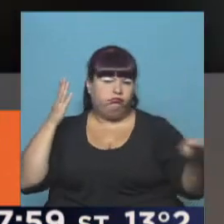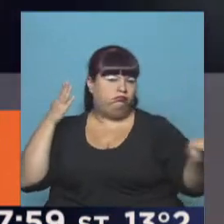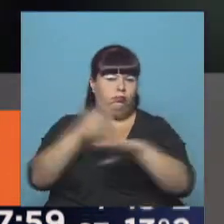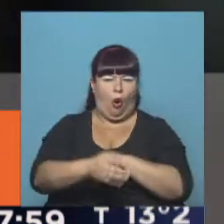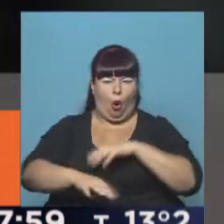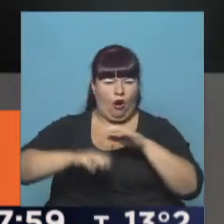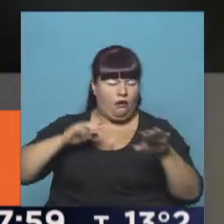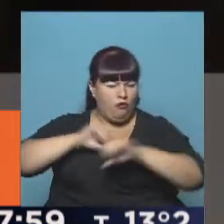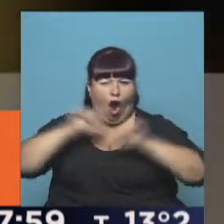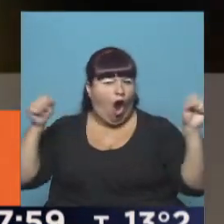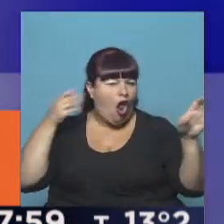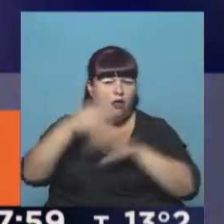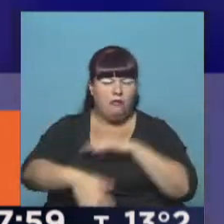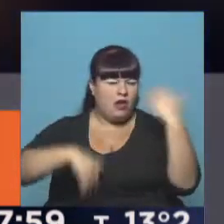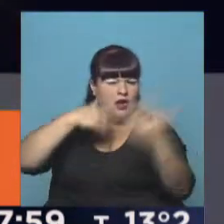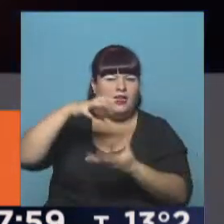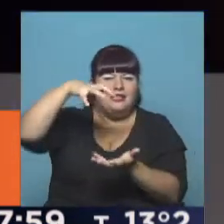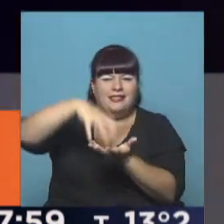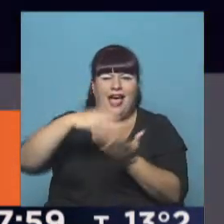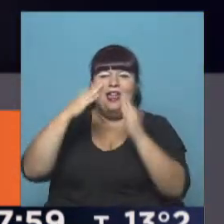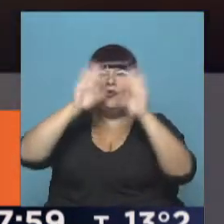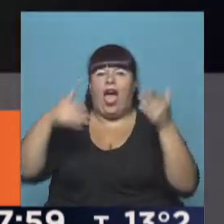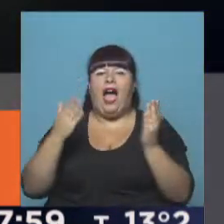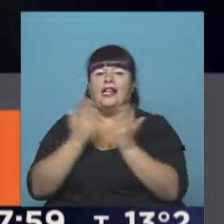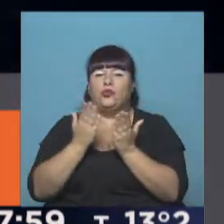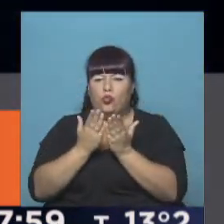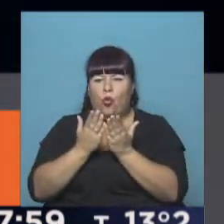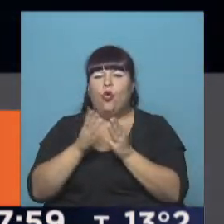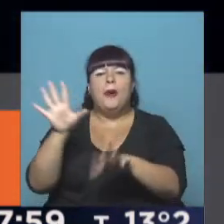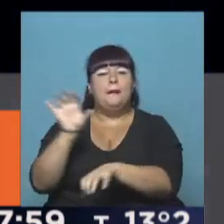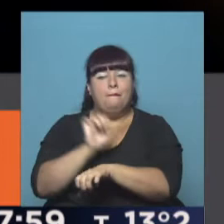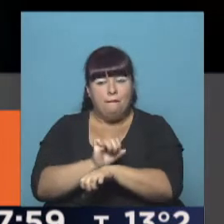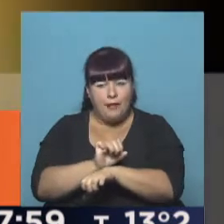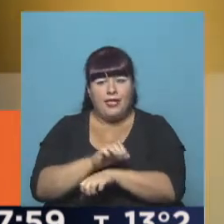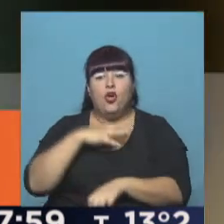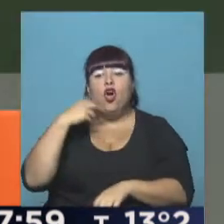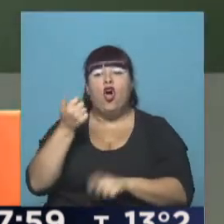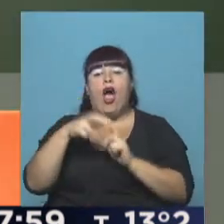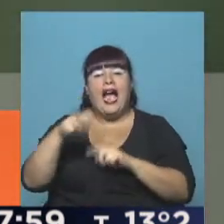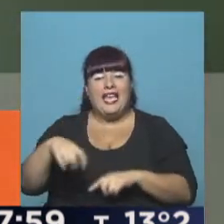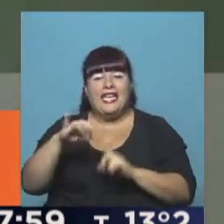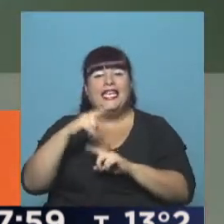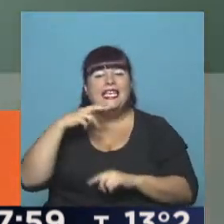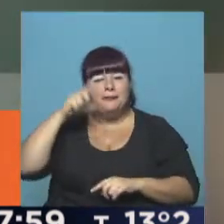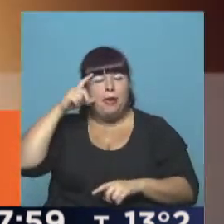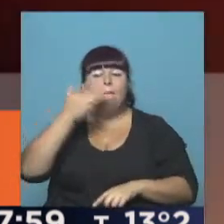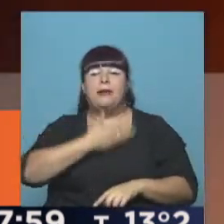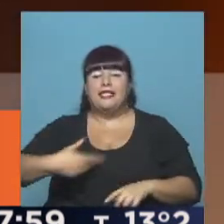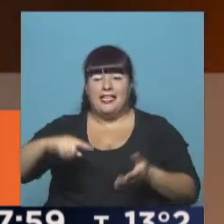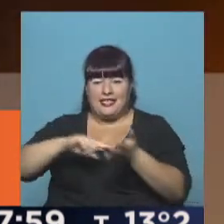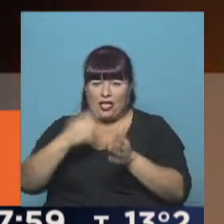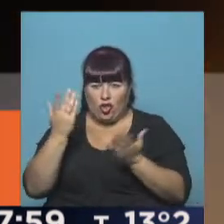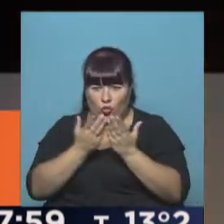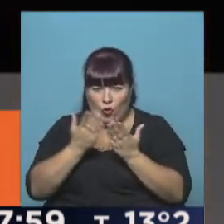irrumpieron violentamente en la sede de esa casa de estudios y se llevaron detenido a Joaquín Quispe, presidente del centro de